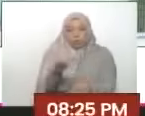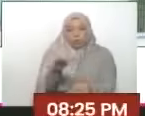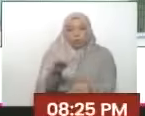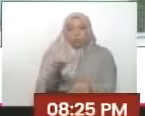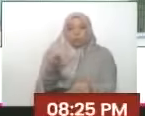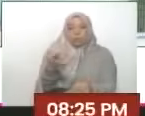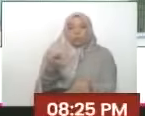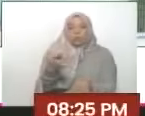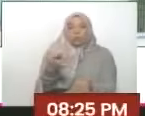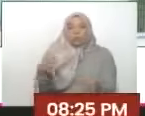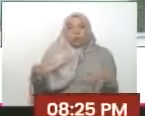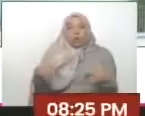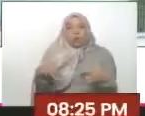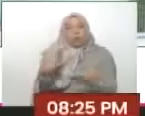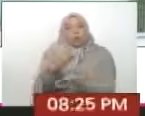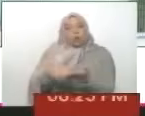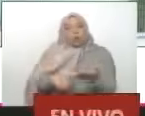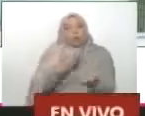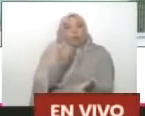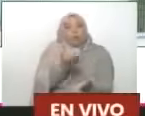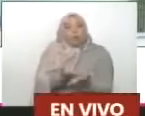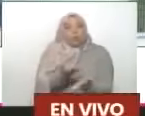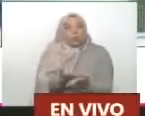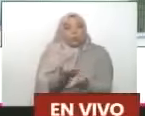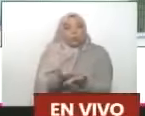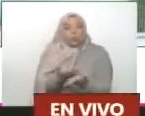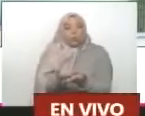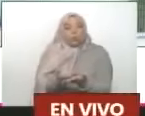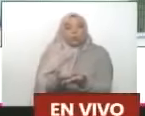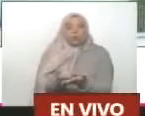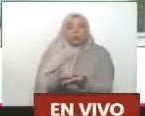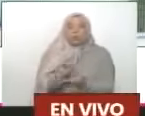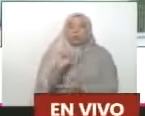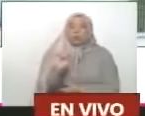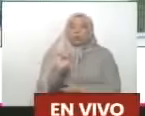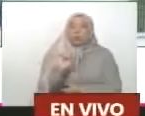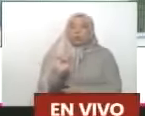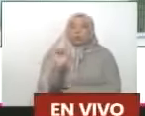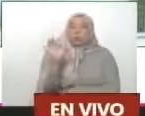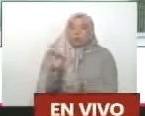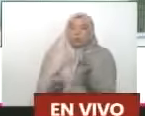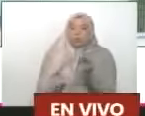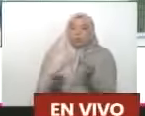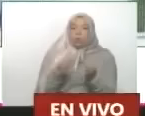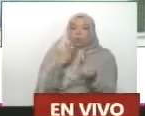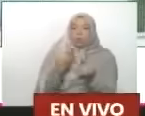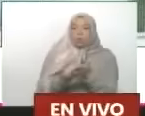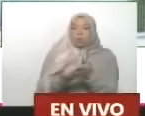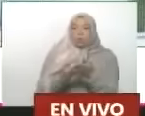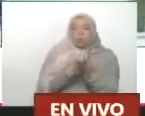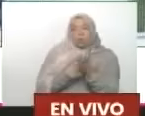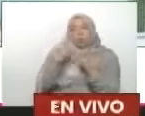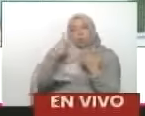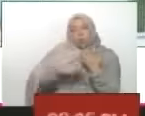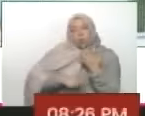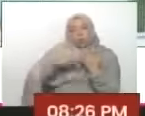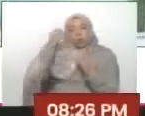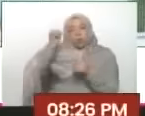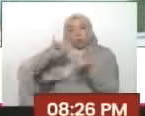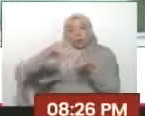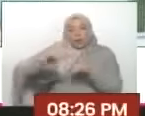las amarras que la obra tuvo, desde el punto de vista del proyectista, desde el punto de vista de la